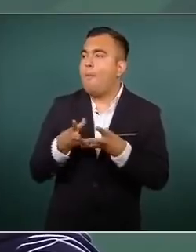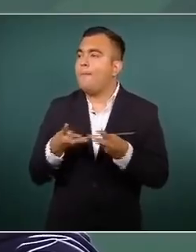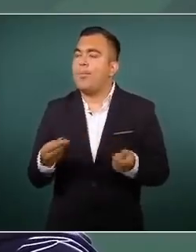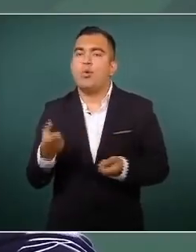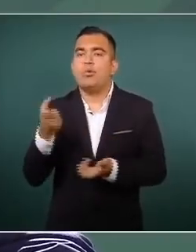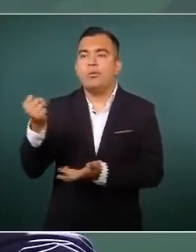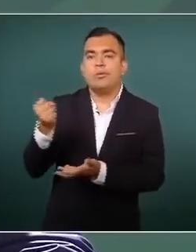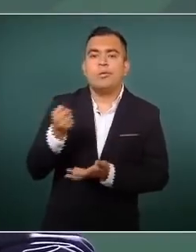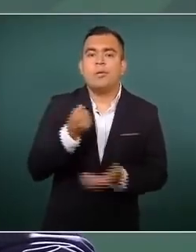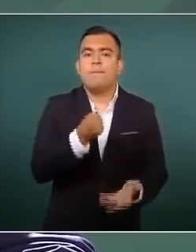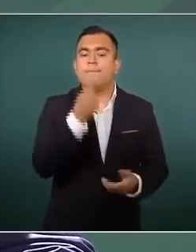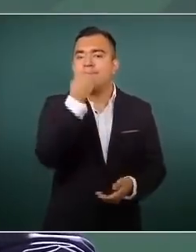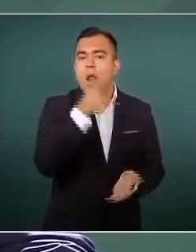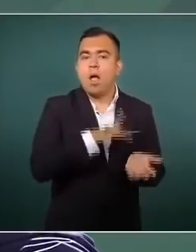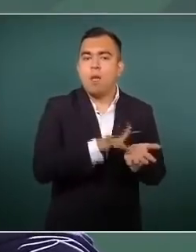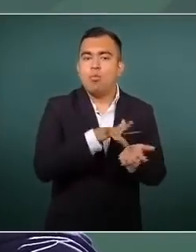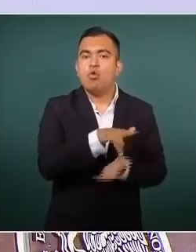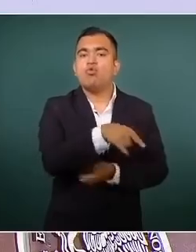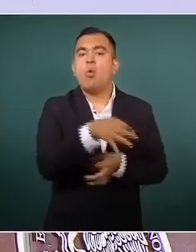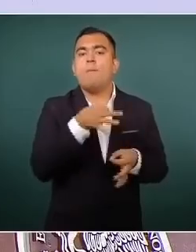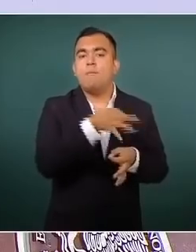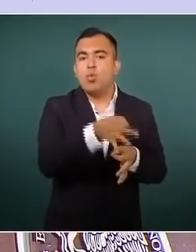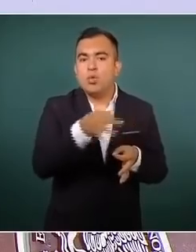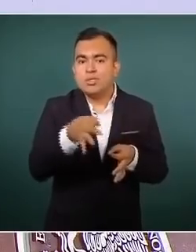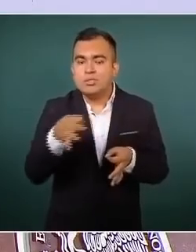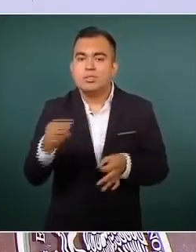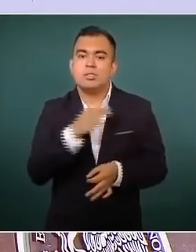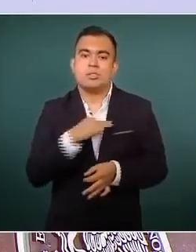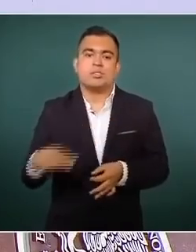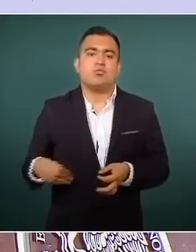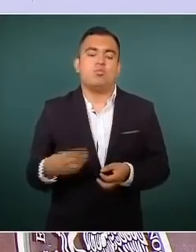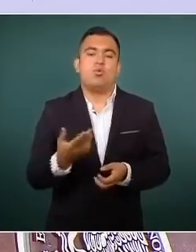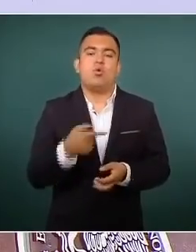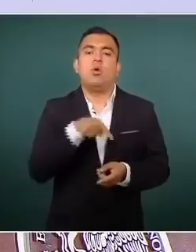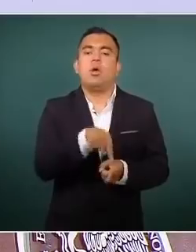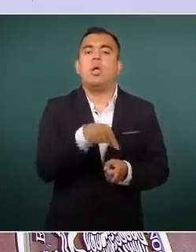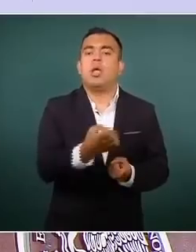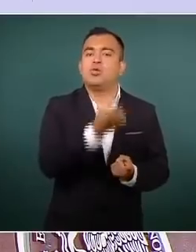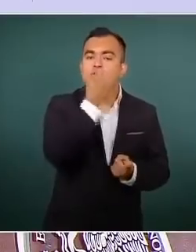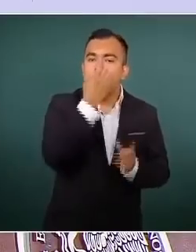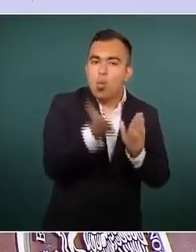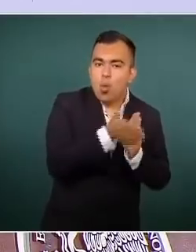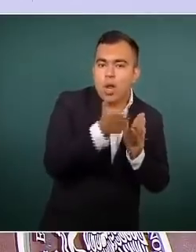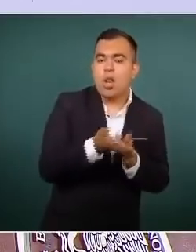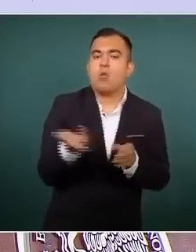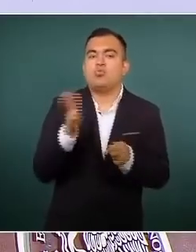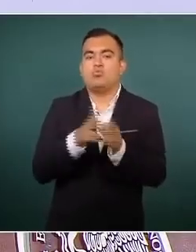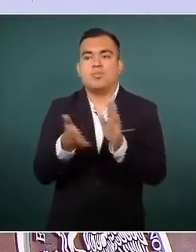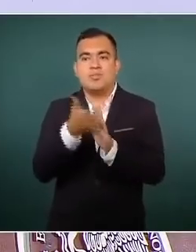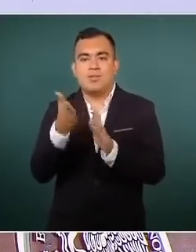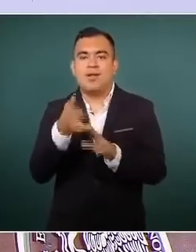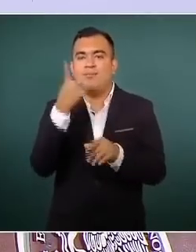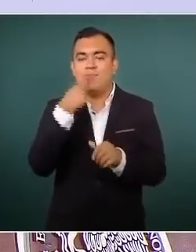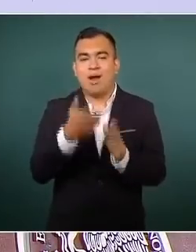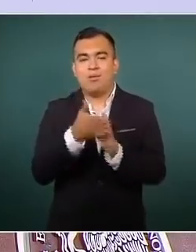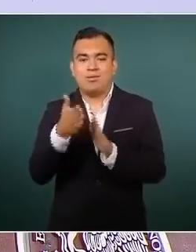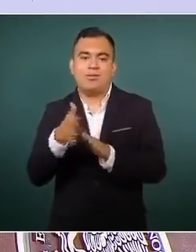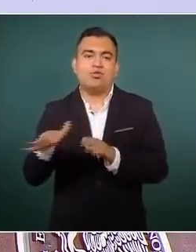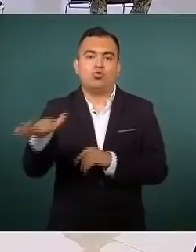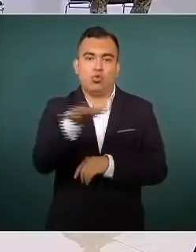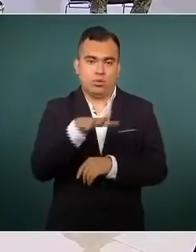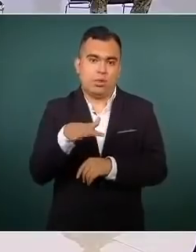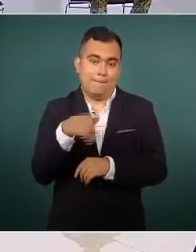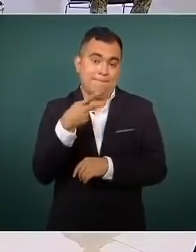para apoyar a los municipios, para hacer obras de escuelas, de hospitales, de infraestructura social, que por supuesto considero